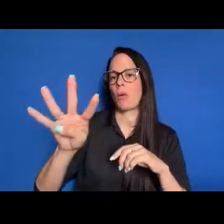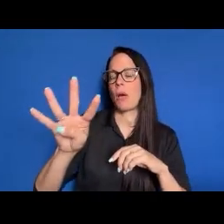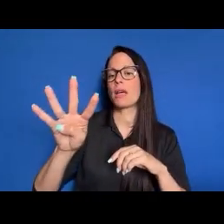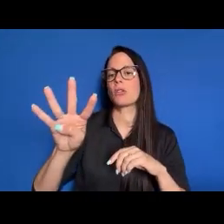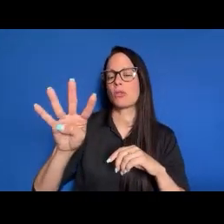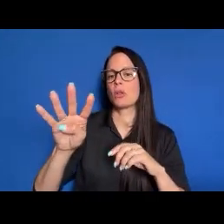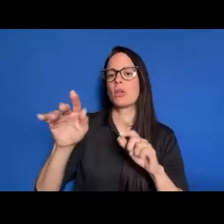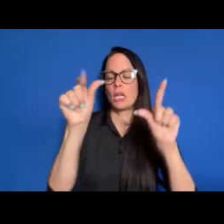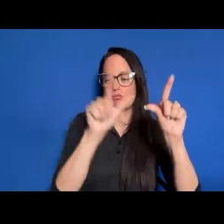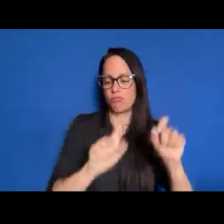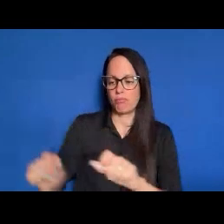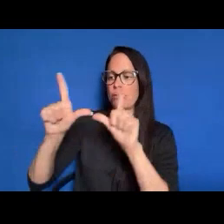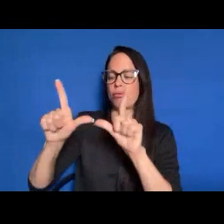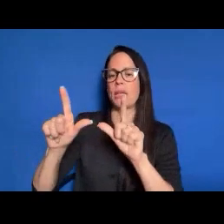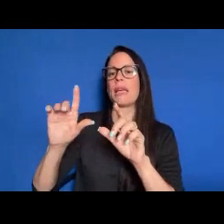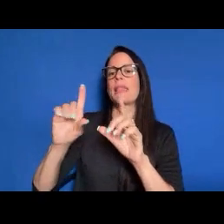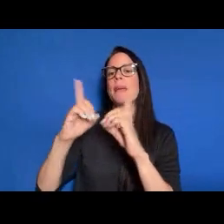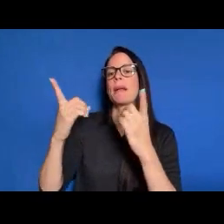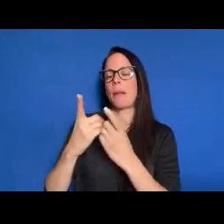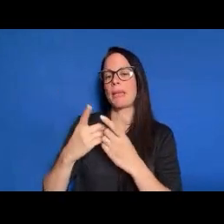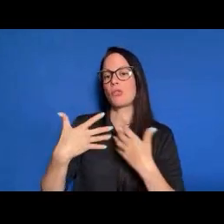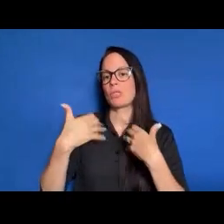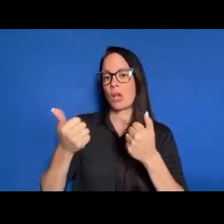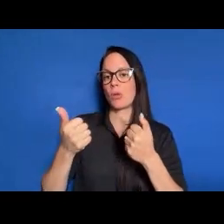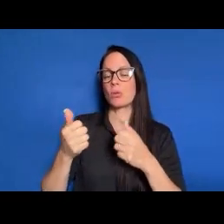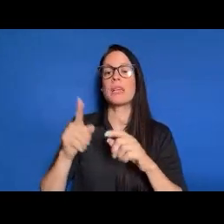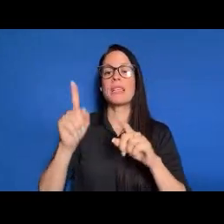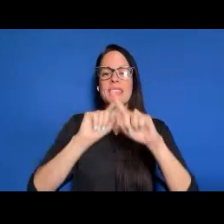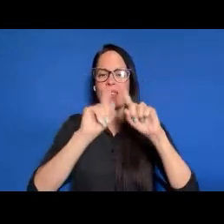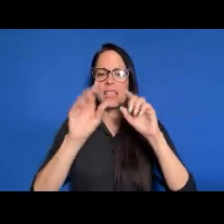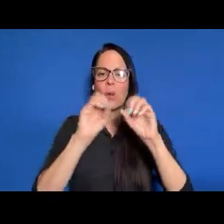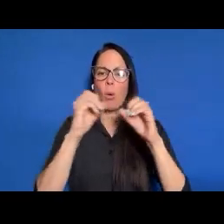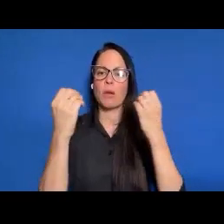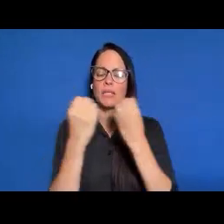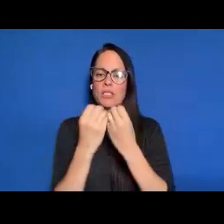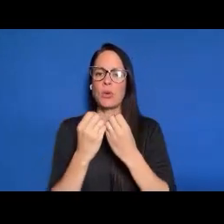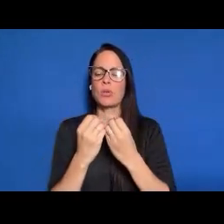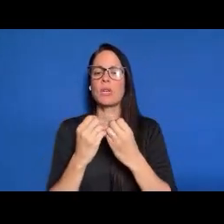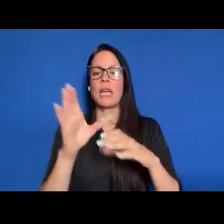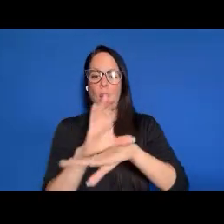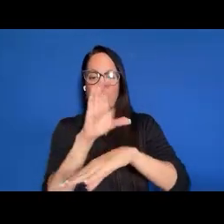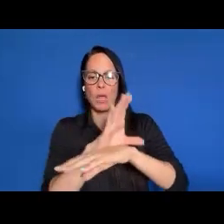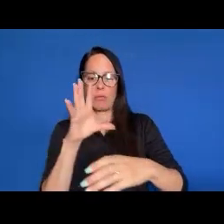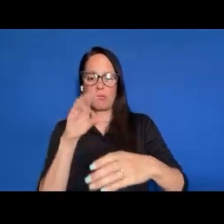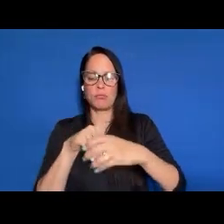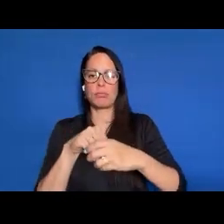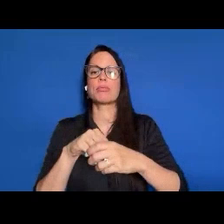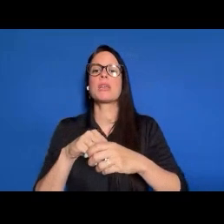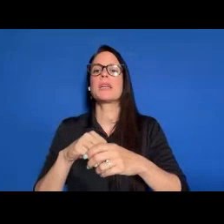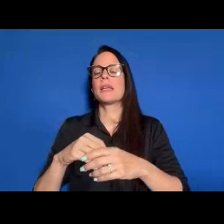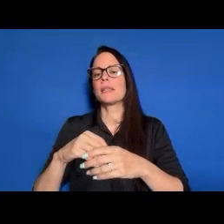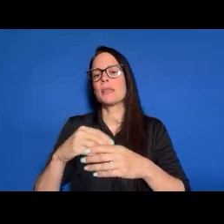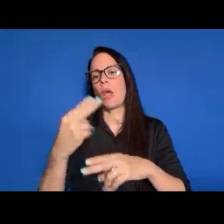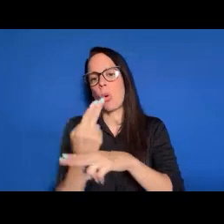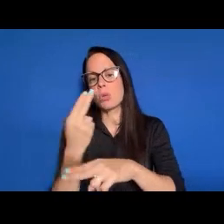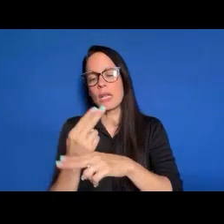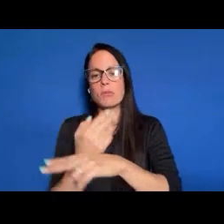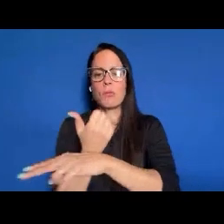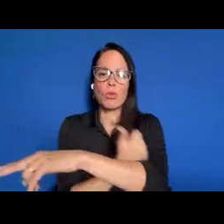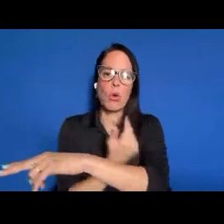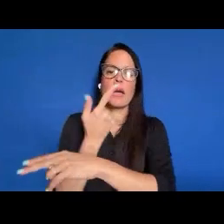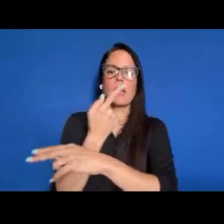Salud, sale a todas las organizaciones en la base de datos del programa Opioides y Sustancias, sale en periódicos de circulación local